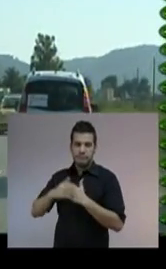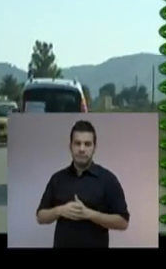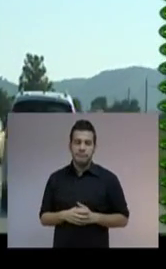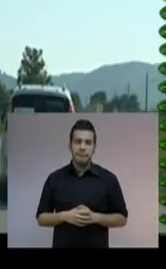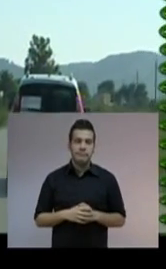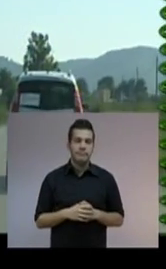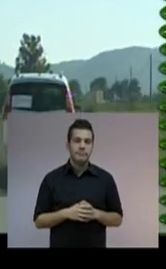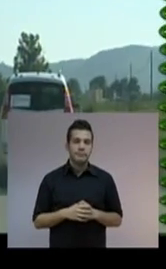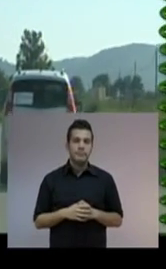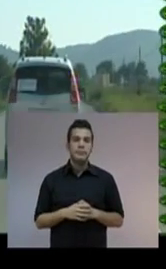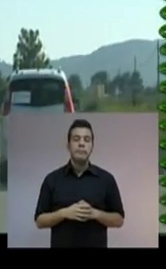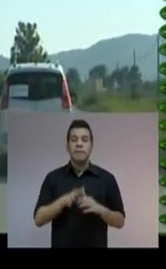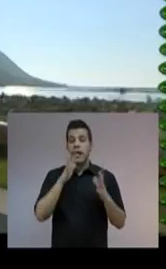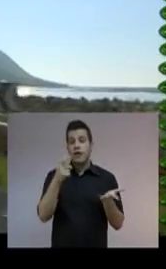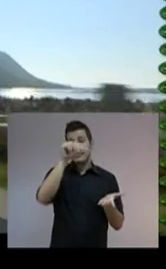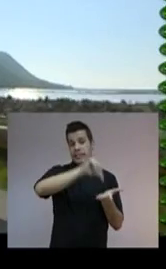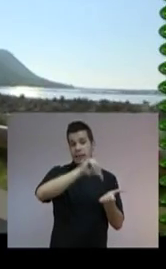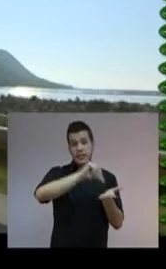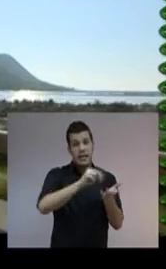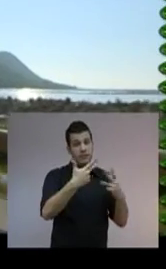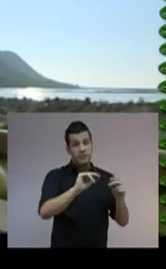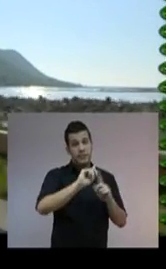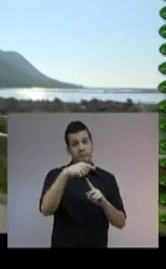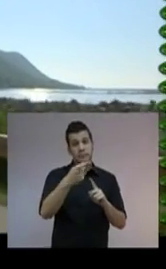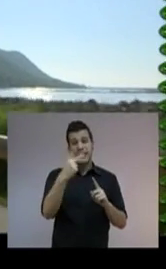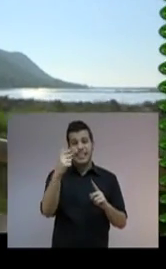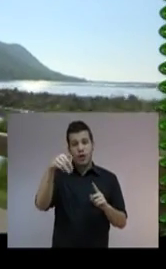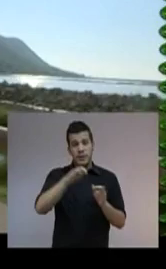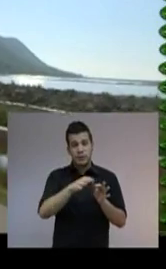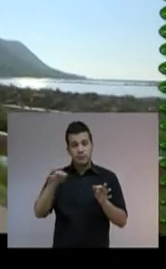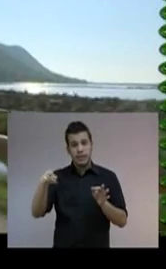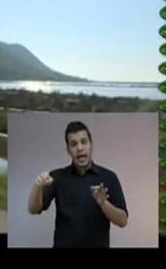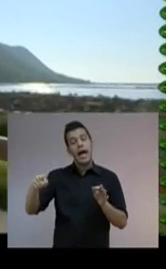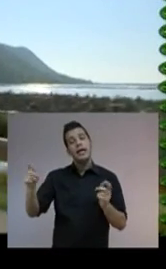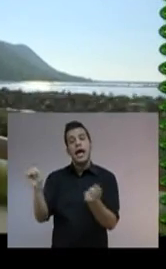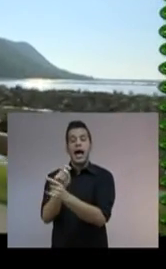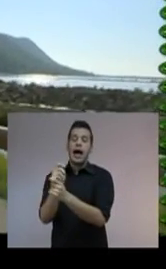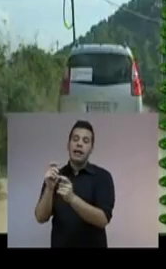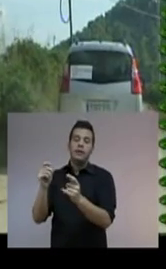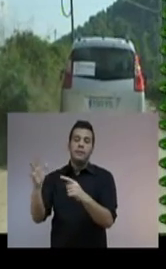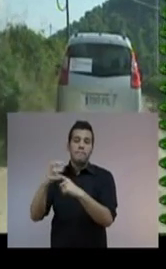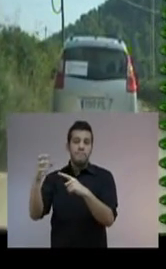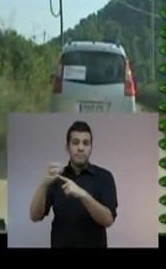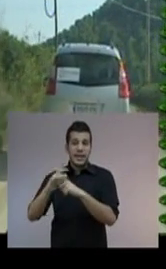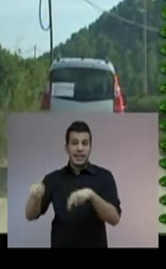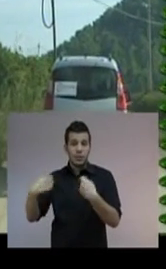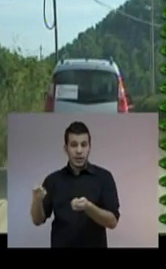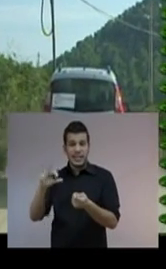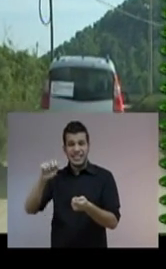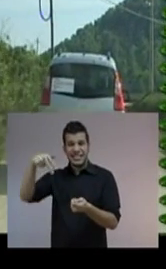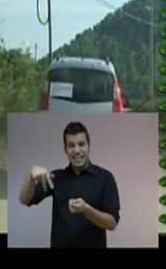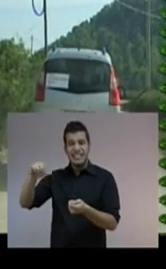Dejamos atrás la capital para desplazarnos a pocos kilómetros hasta el Parque Natural de Ses Salines, el lugar de mayor